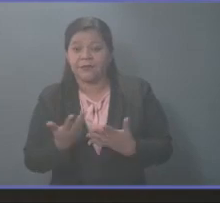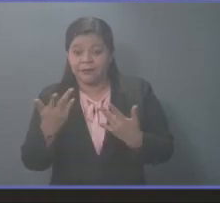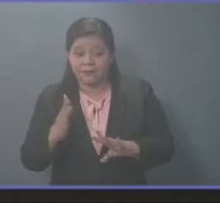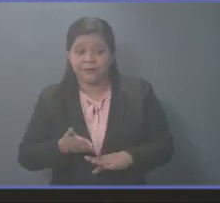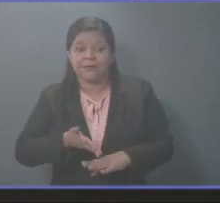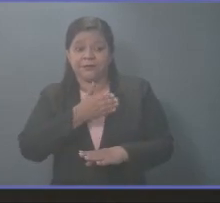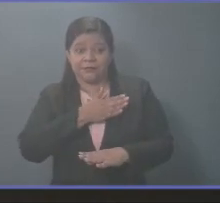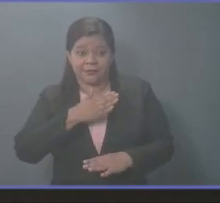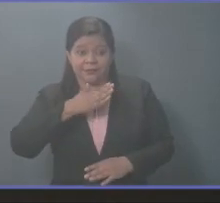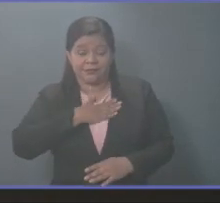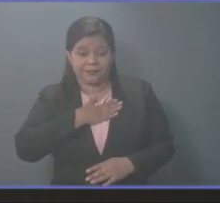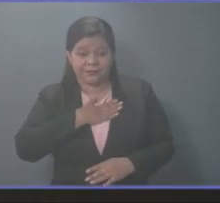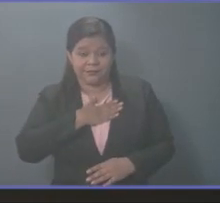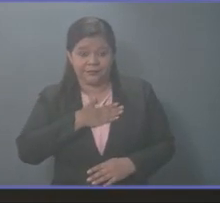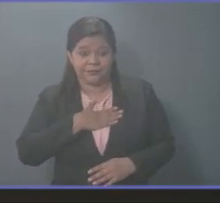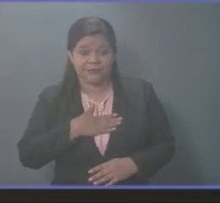haber.